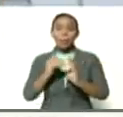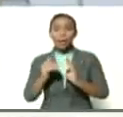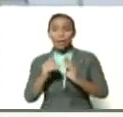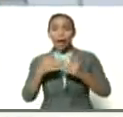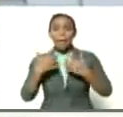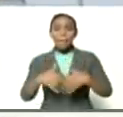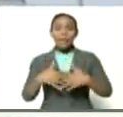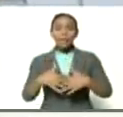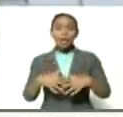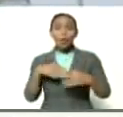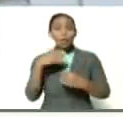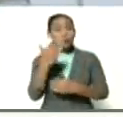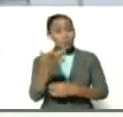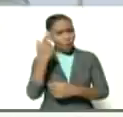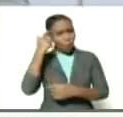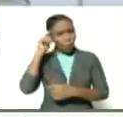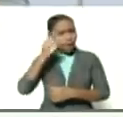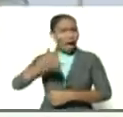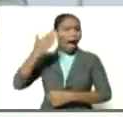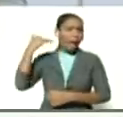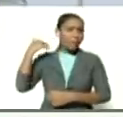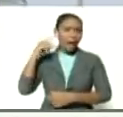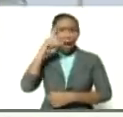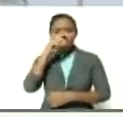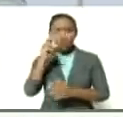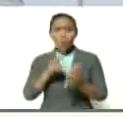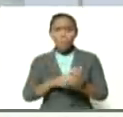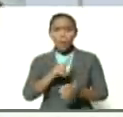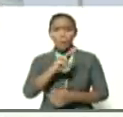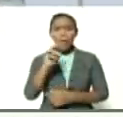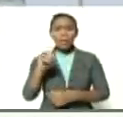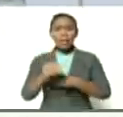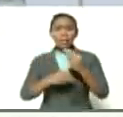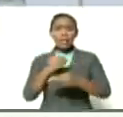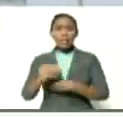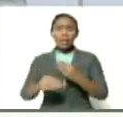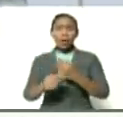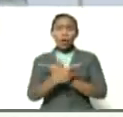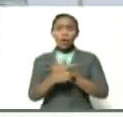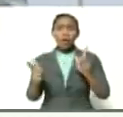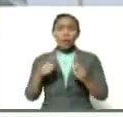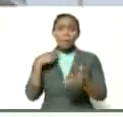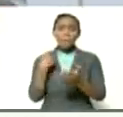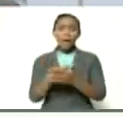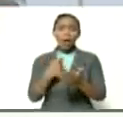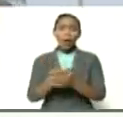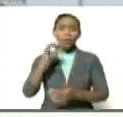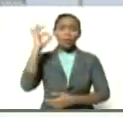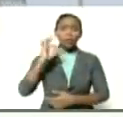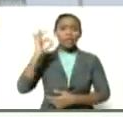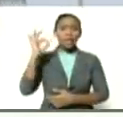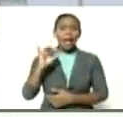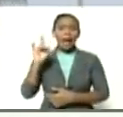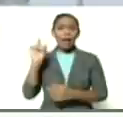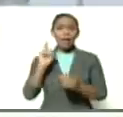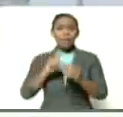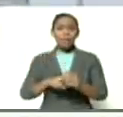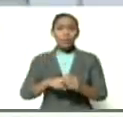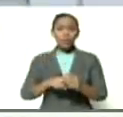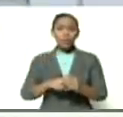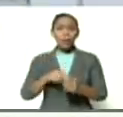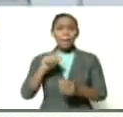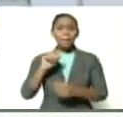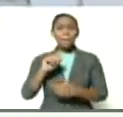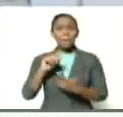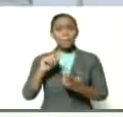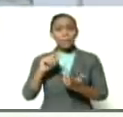empresas. Si ustedes recuerdan, en el año 2020 se exoneraron de paga de tasas en el registro mercantil,